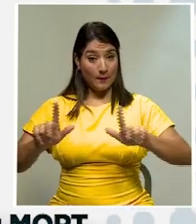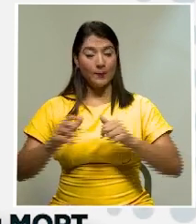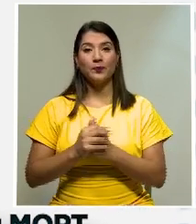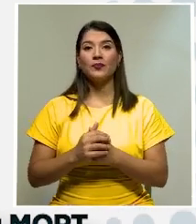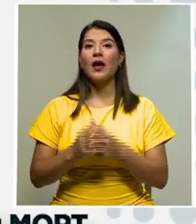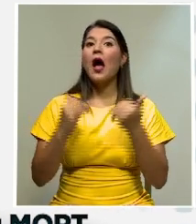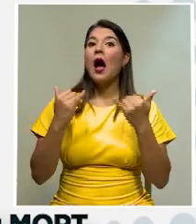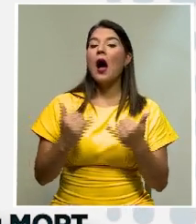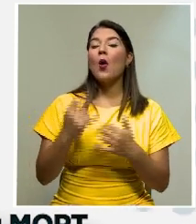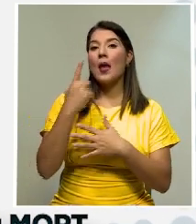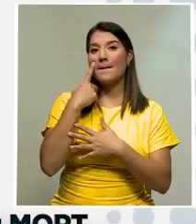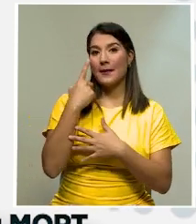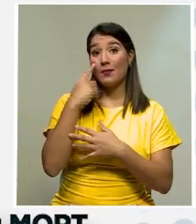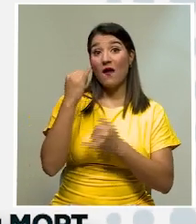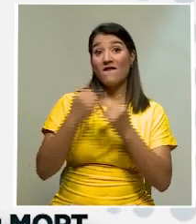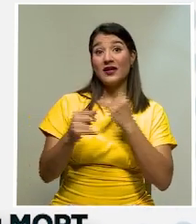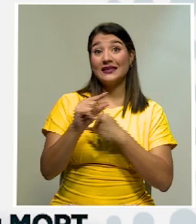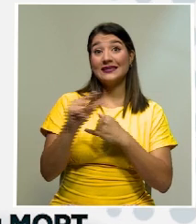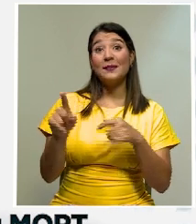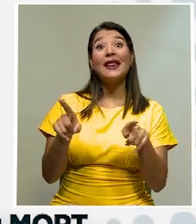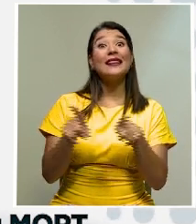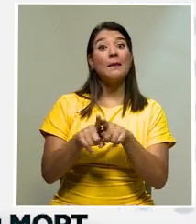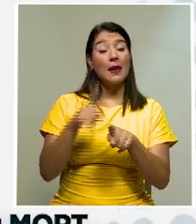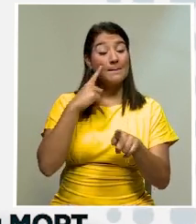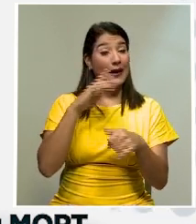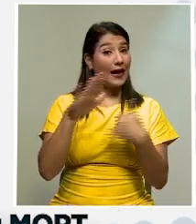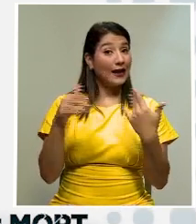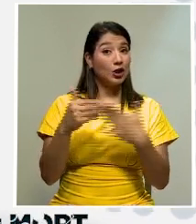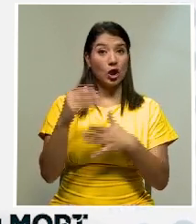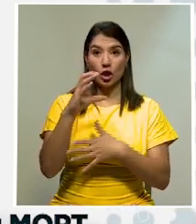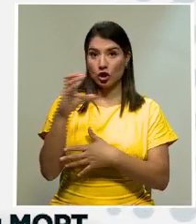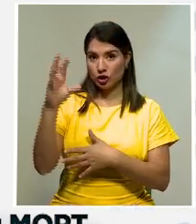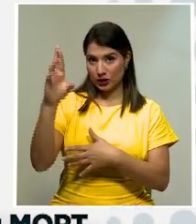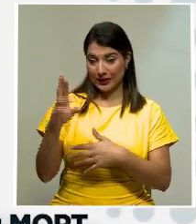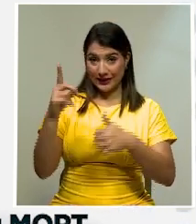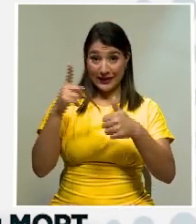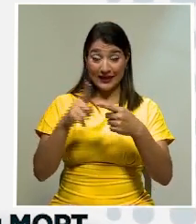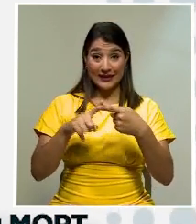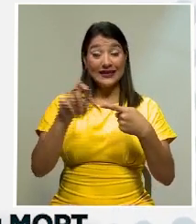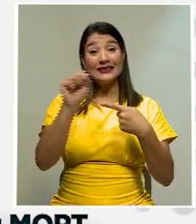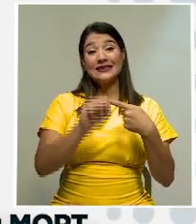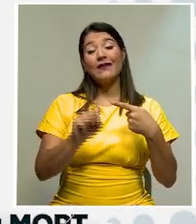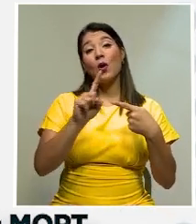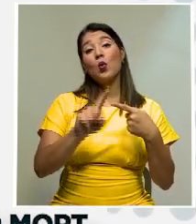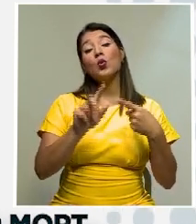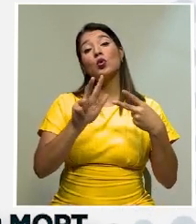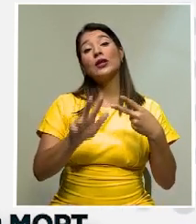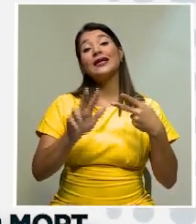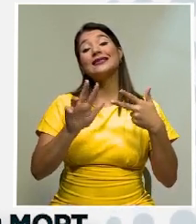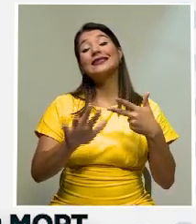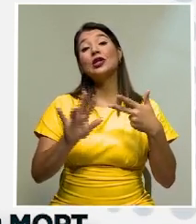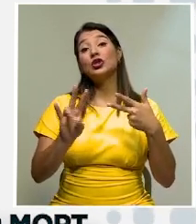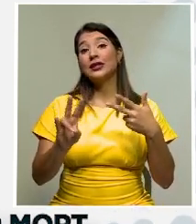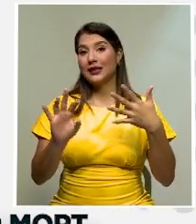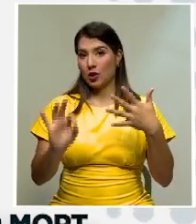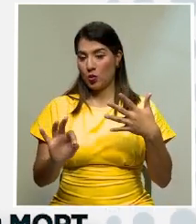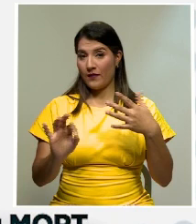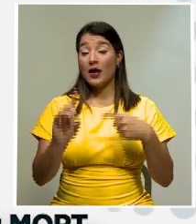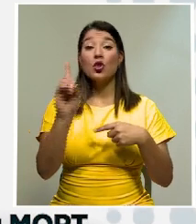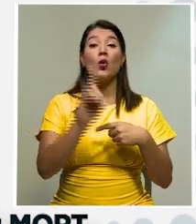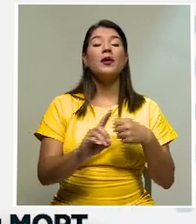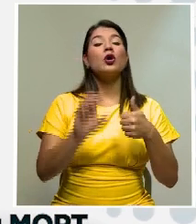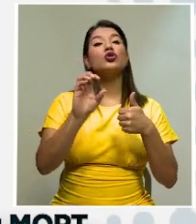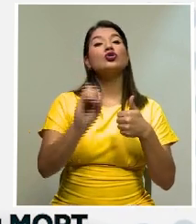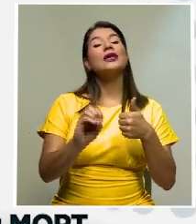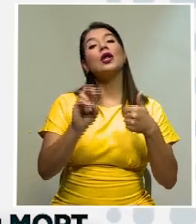ver las del fin de semana, que también rige para todo el país. Se trata de sábados 1, 3, 5, 7 y 9 y domingos 0,